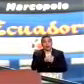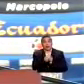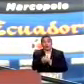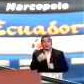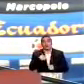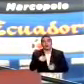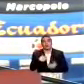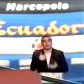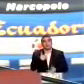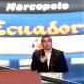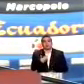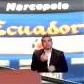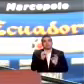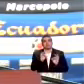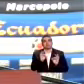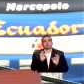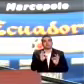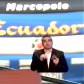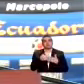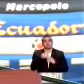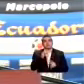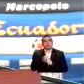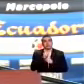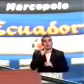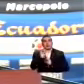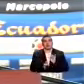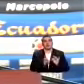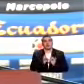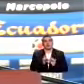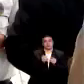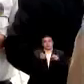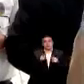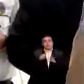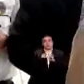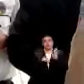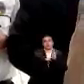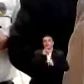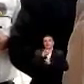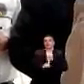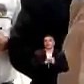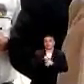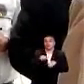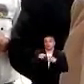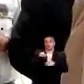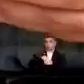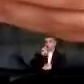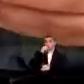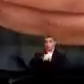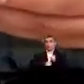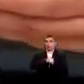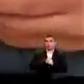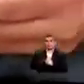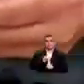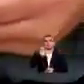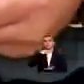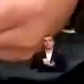tenga sus documentos con absoluta seguridad y normativa internacional. Desde inicios de este año y hasta ahora se han